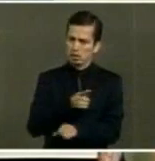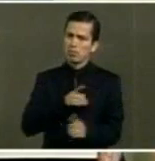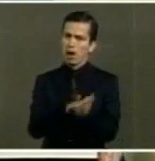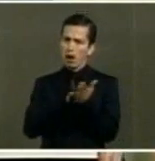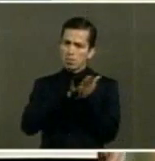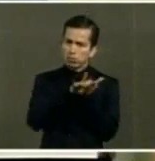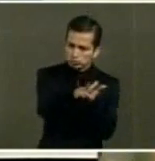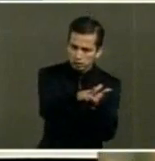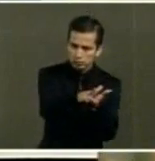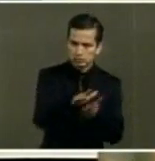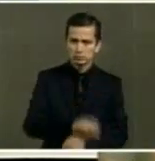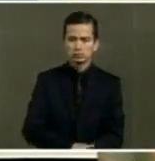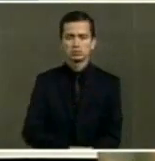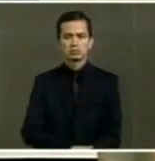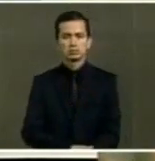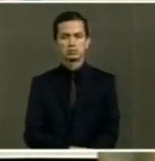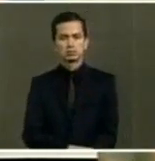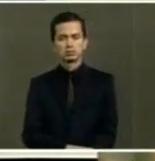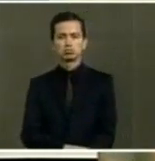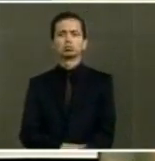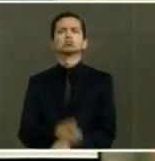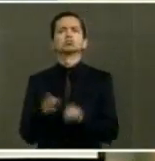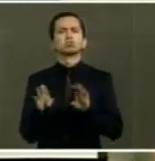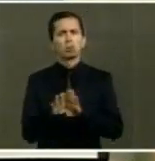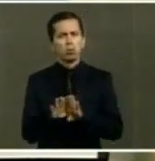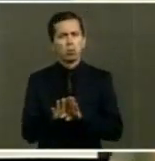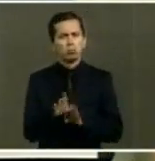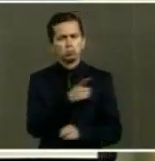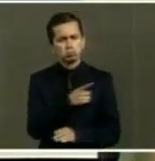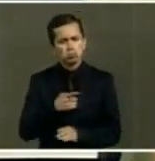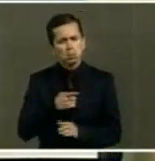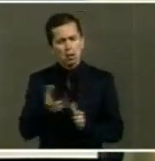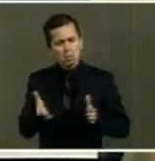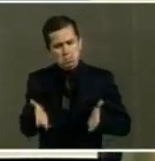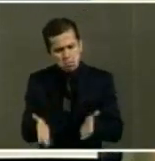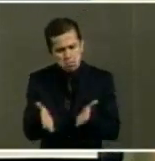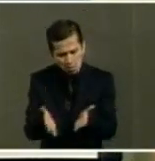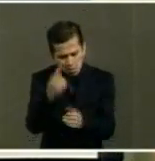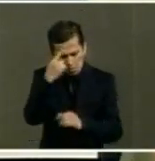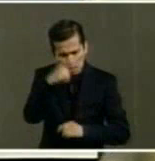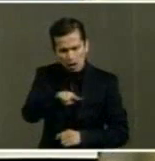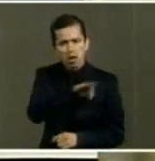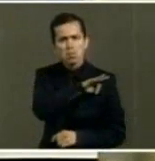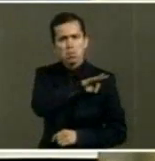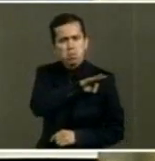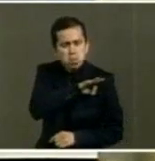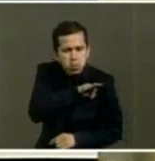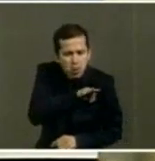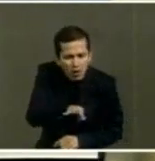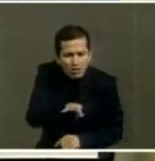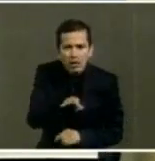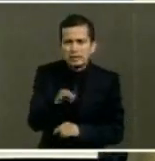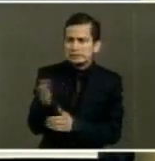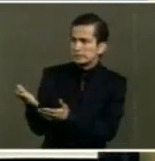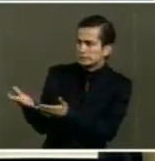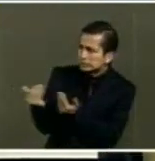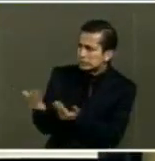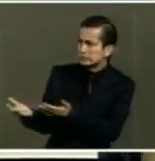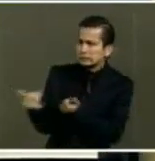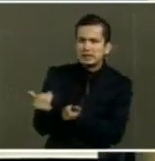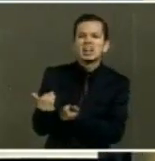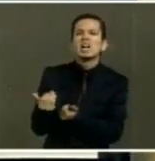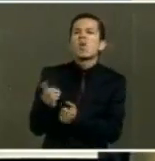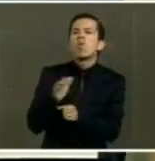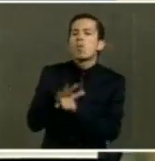gobierno. La clave está en crear las condiciones para generar y atraer lo único que verdaderamente genera